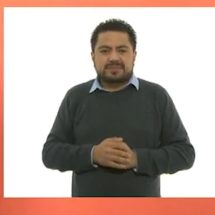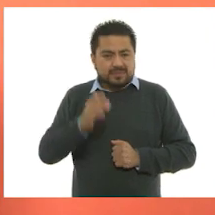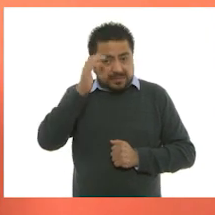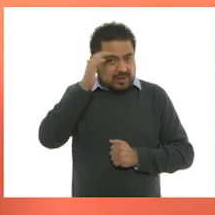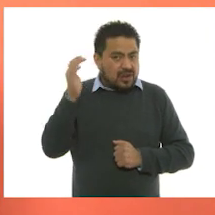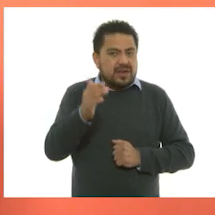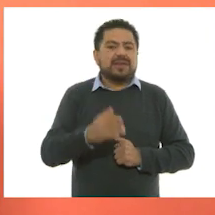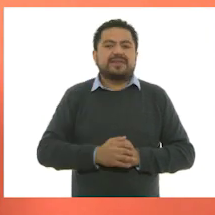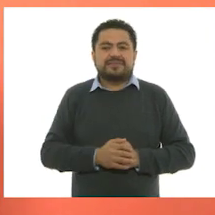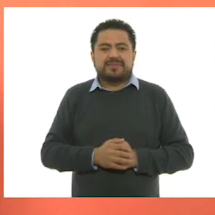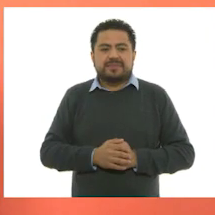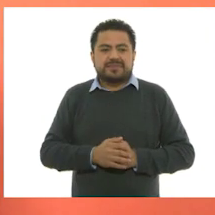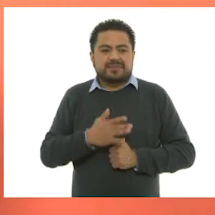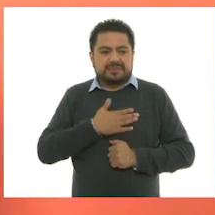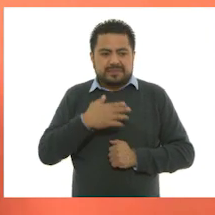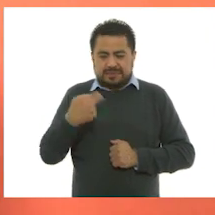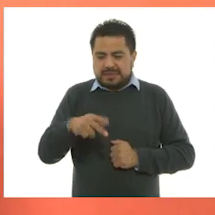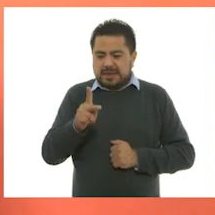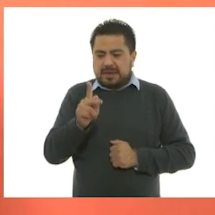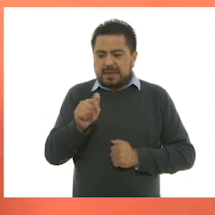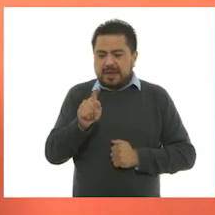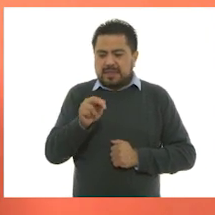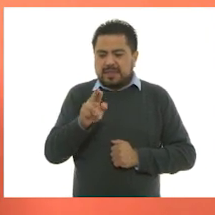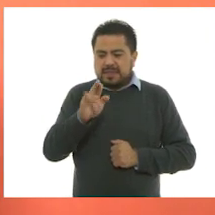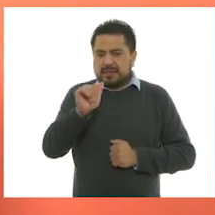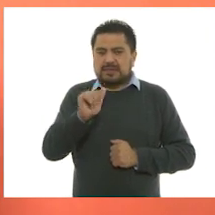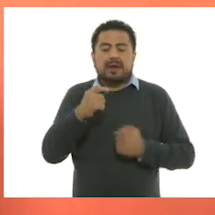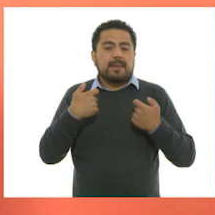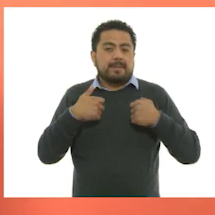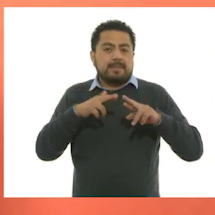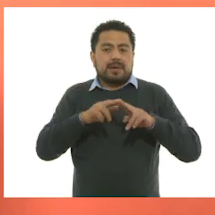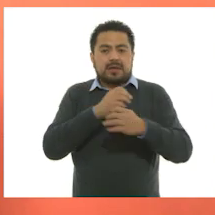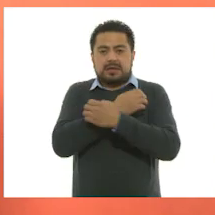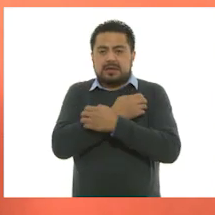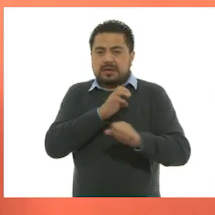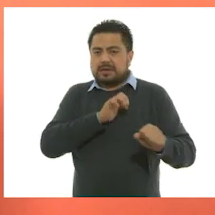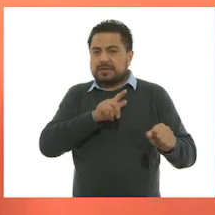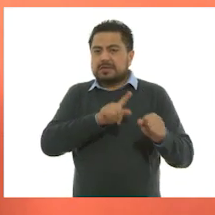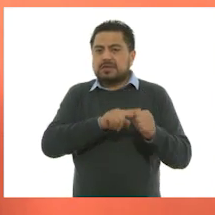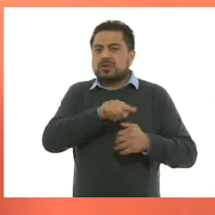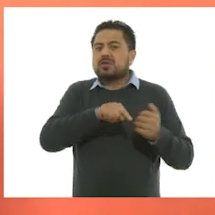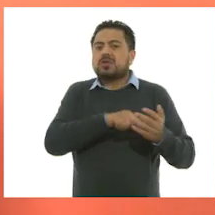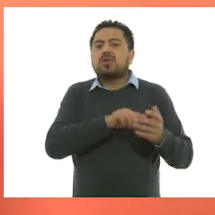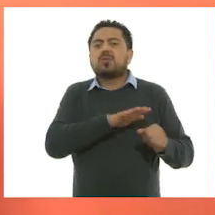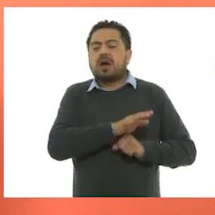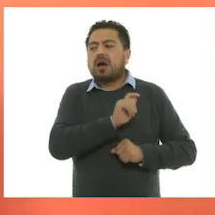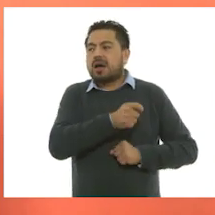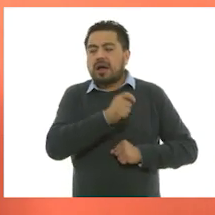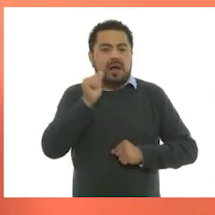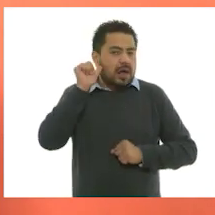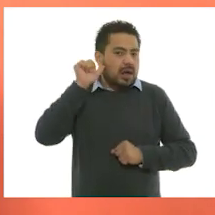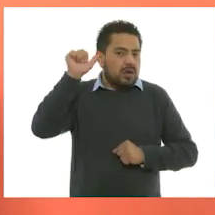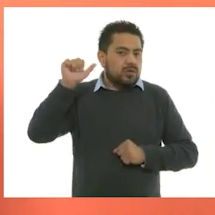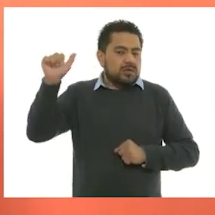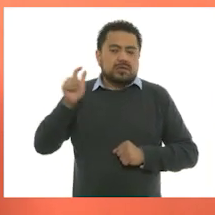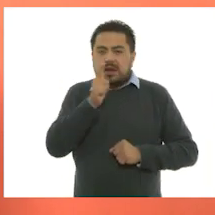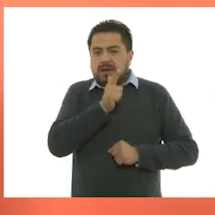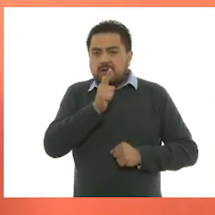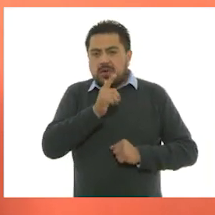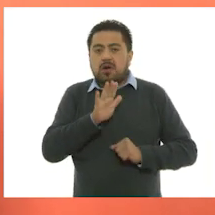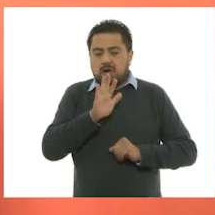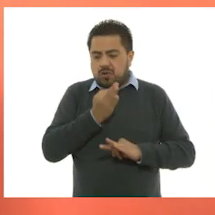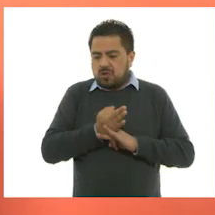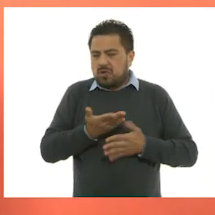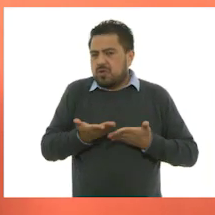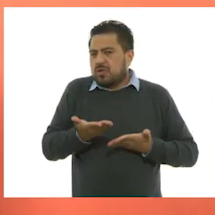Hola, soy Patricia, maestra de Educación Especial en el área de audición y lenguaje. Hoy voy a